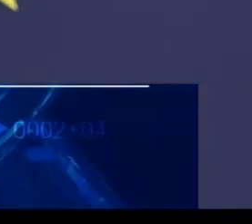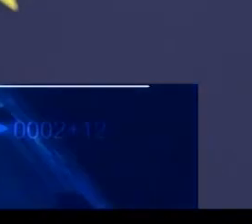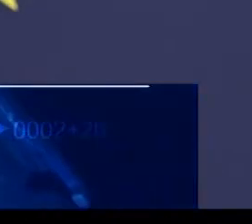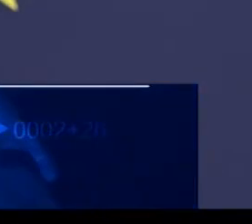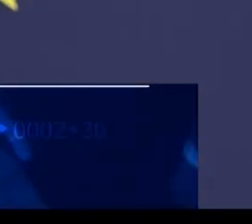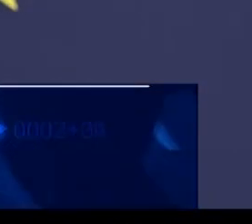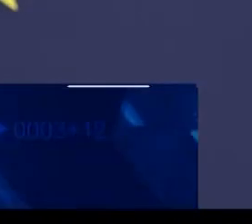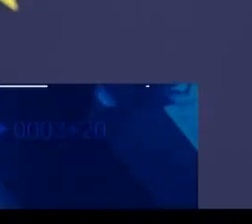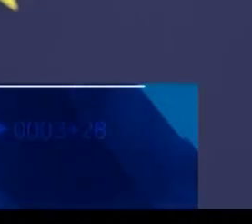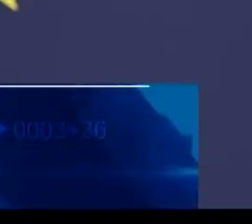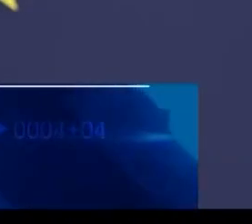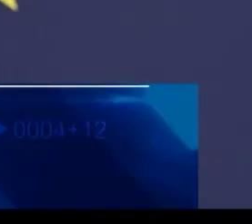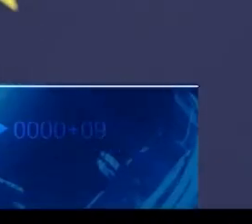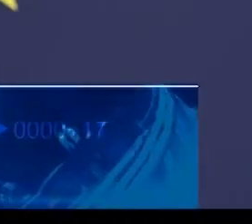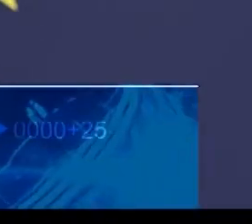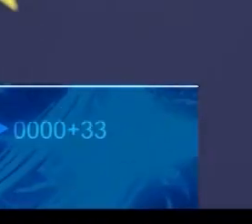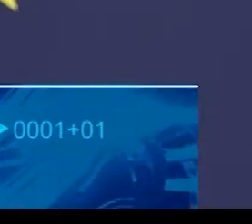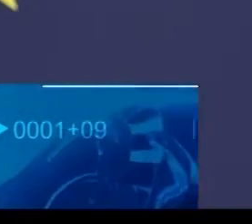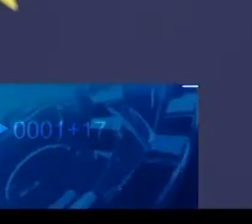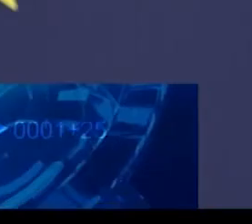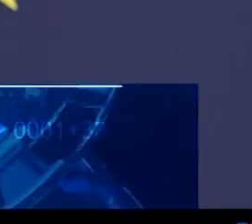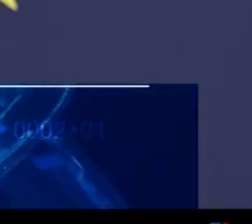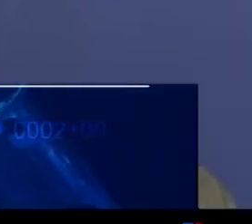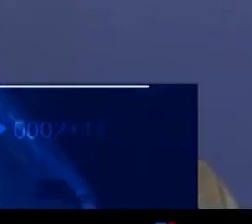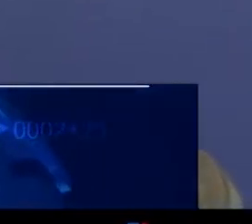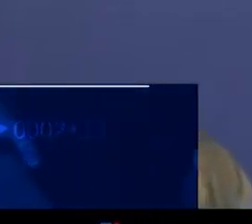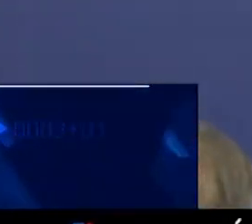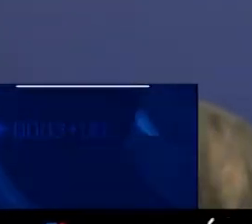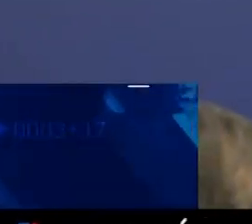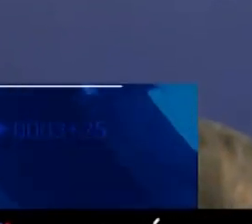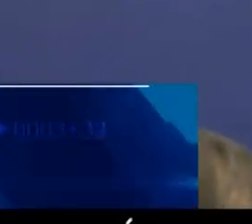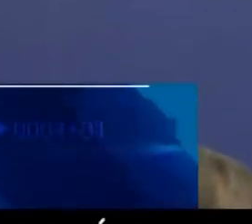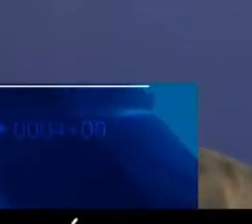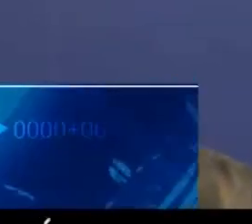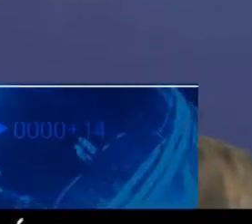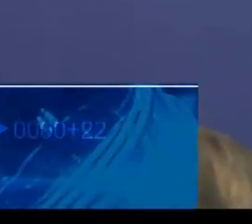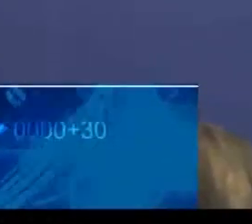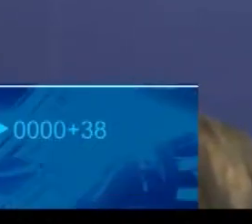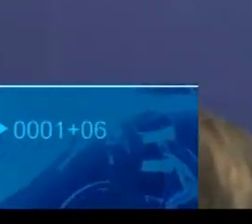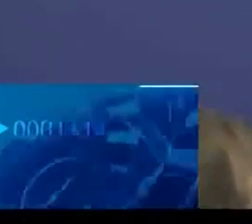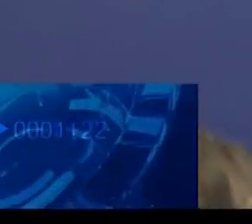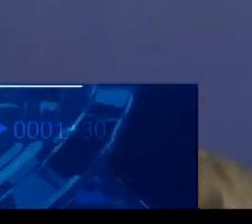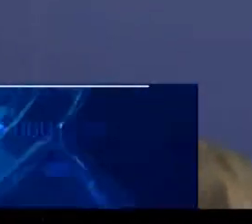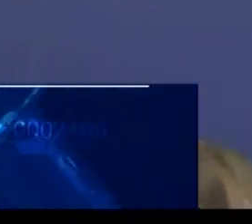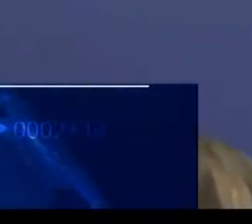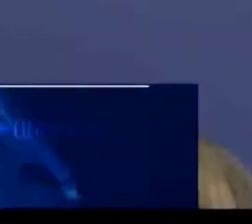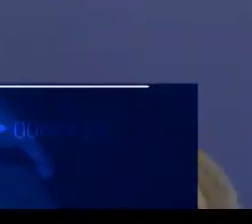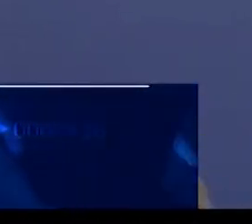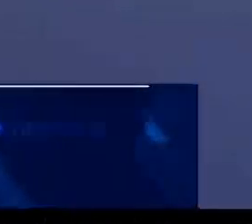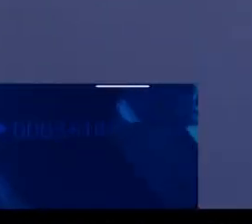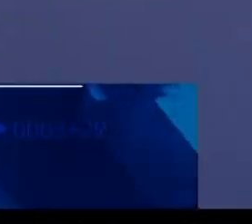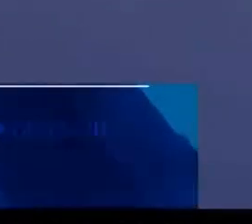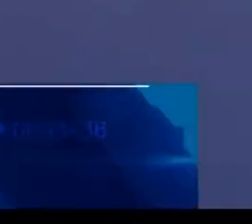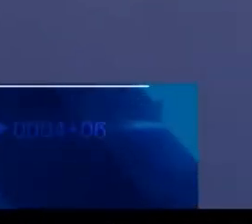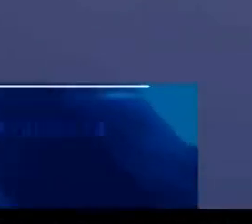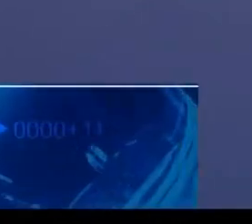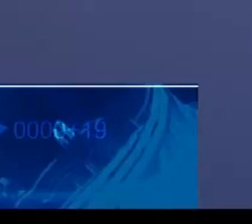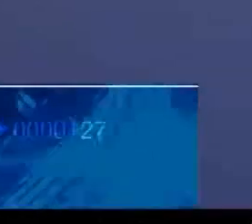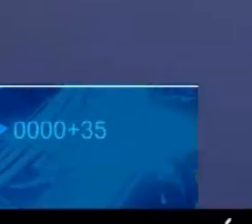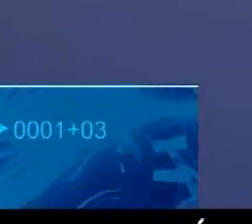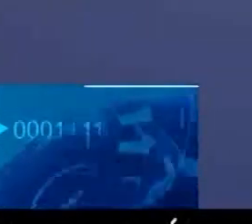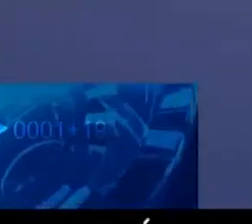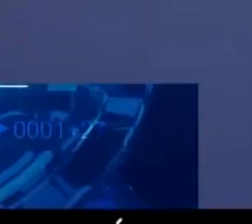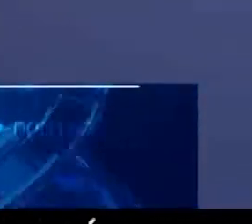con estricto apego al debido proceso. Miriam Germán Brito cuenta con una trayectoria de más de 50 años en la